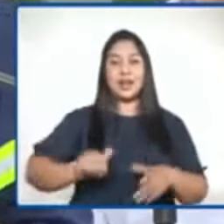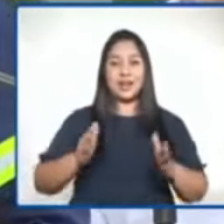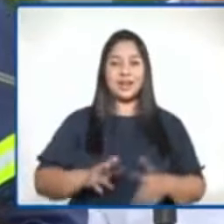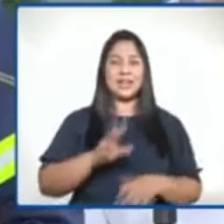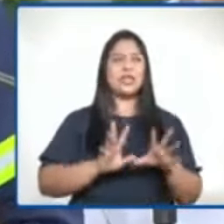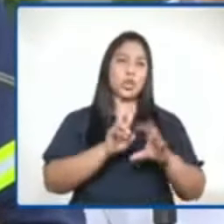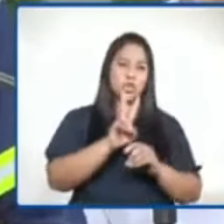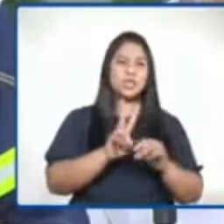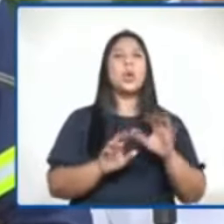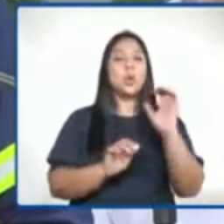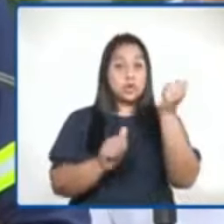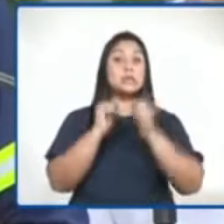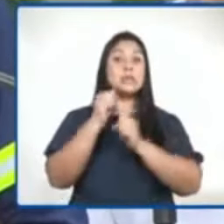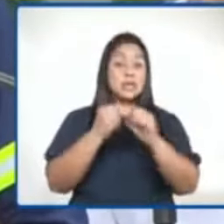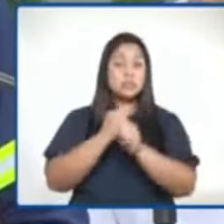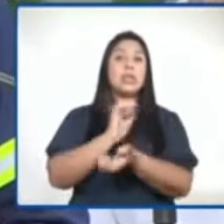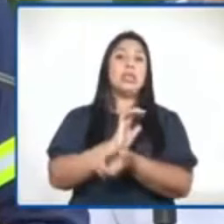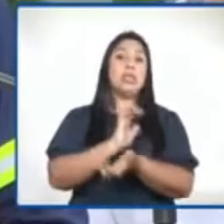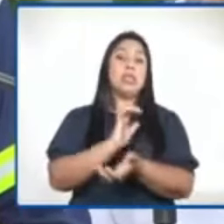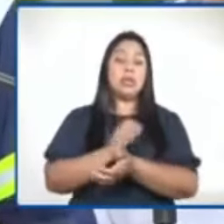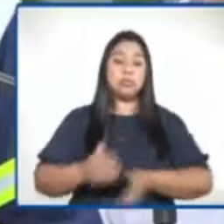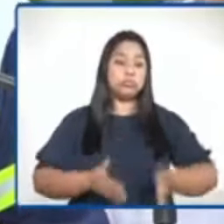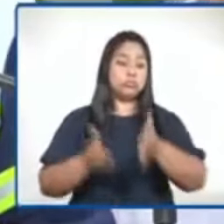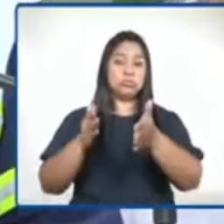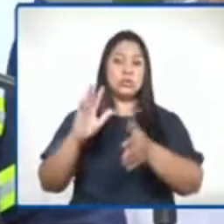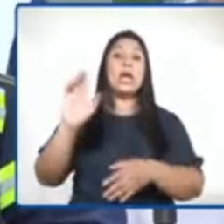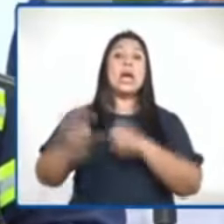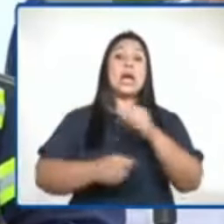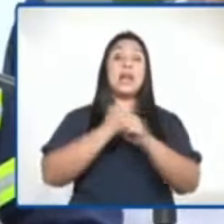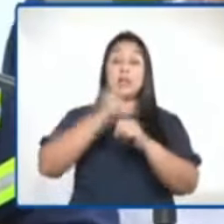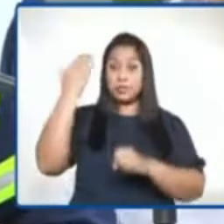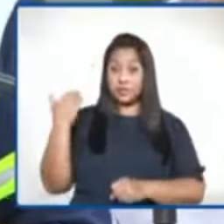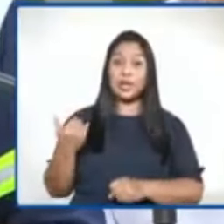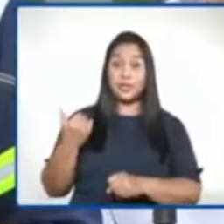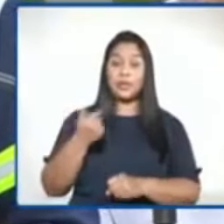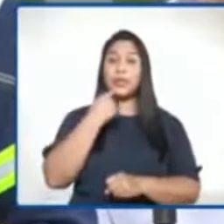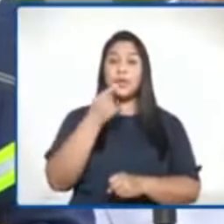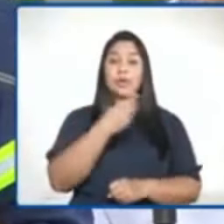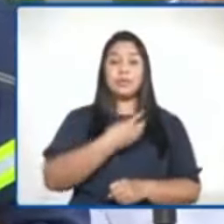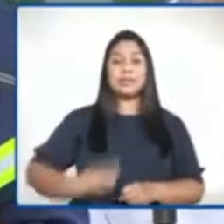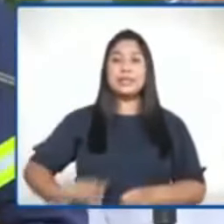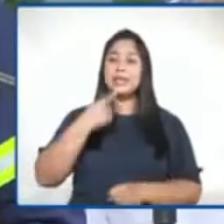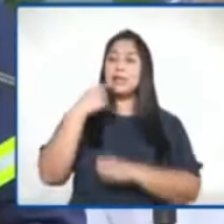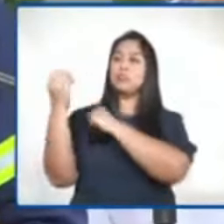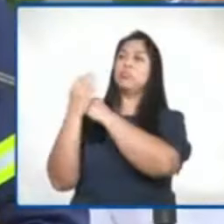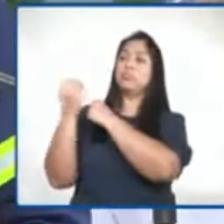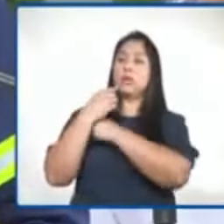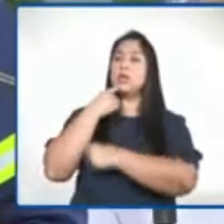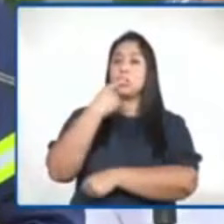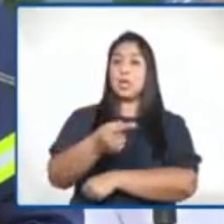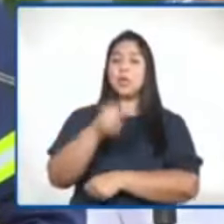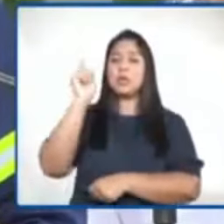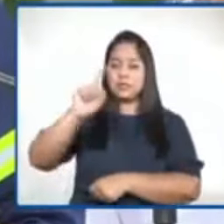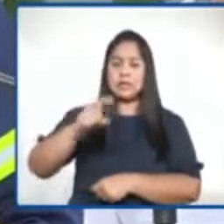12 o 15 años esperando por este proyecto. Y el año pasado, precisamente, el señor presidente nos giraba sus instrucciones para